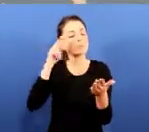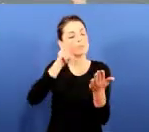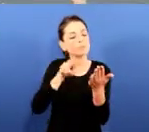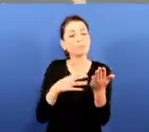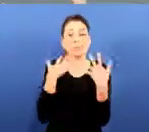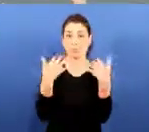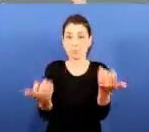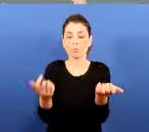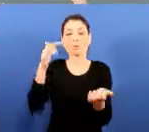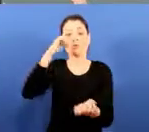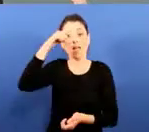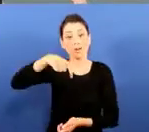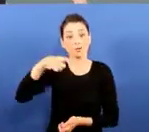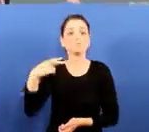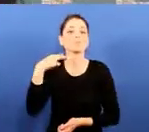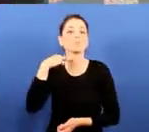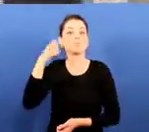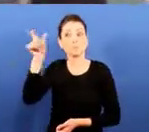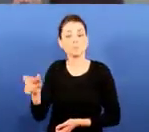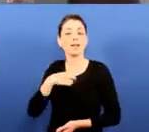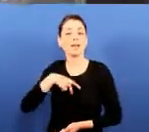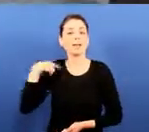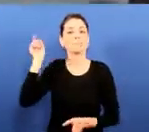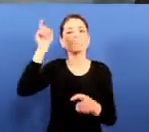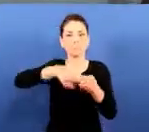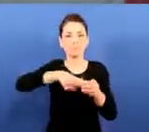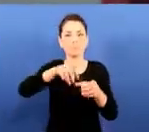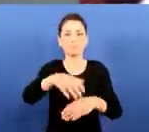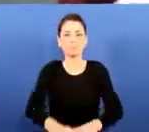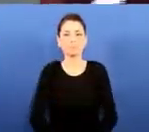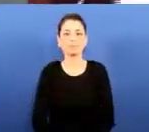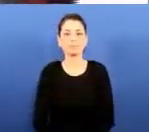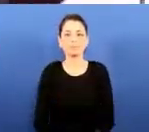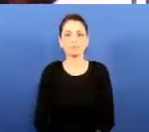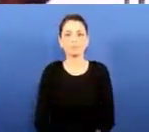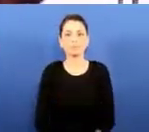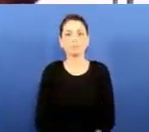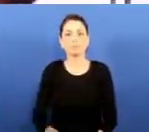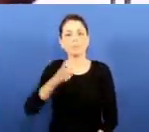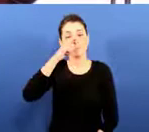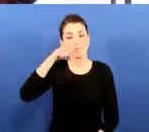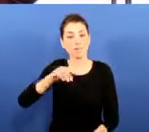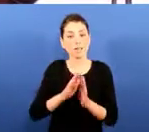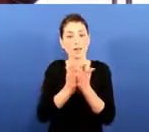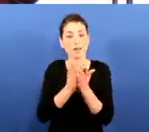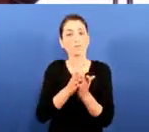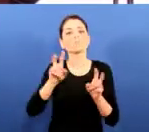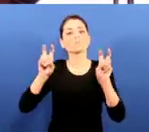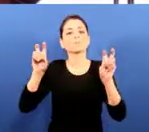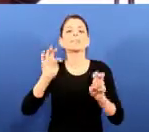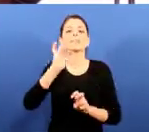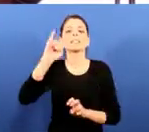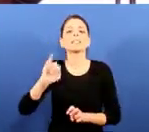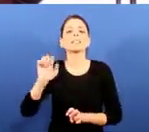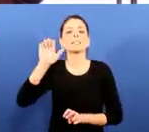ocasión se ha elegido la novela Zergatik Panpox de la escritora Arantxa Urretabizkaia. A lo largo de la mañana han participado en esta